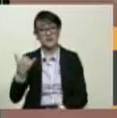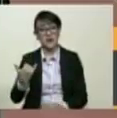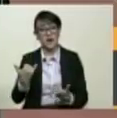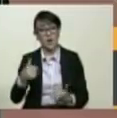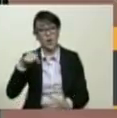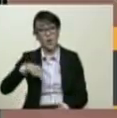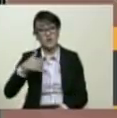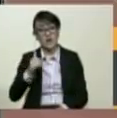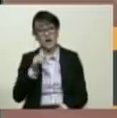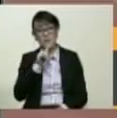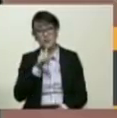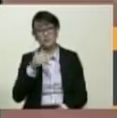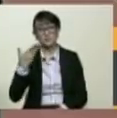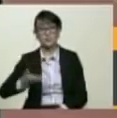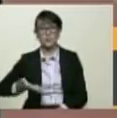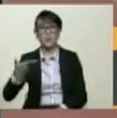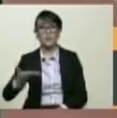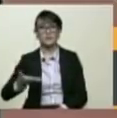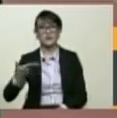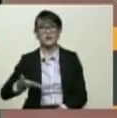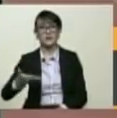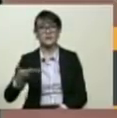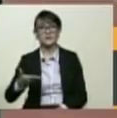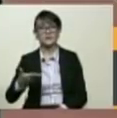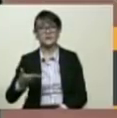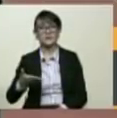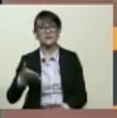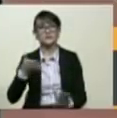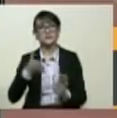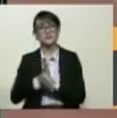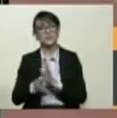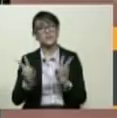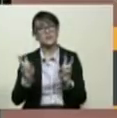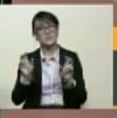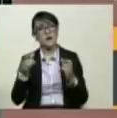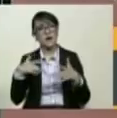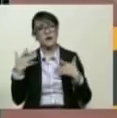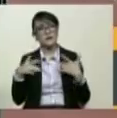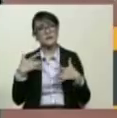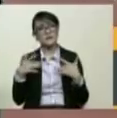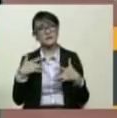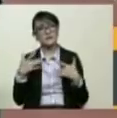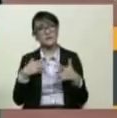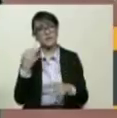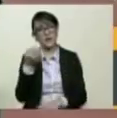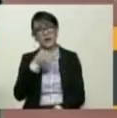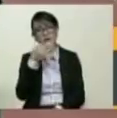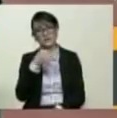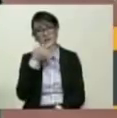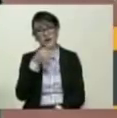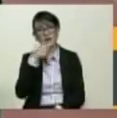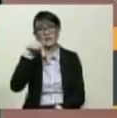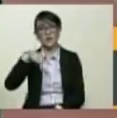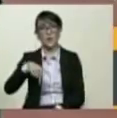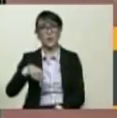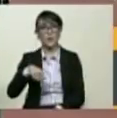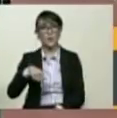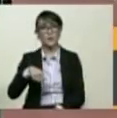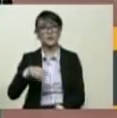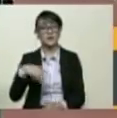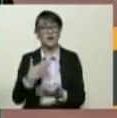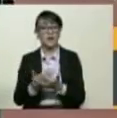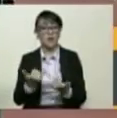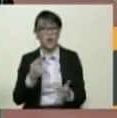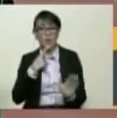muy importantes que realizar en el marco de la actividad que realizaremos en la tarde del día de hoy. Y hasta ahora hemos